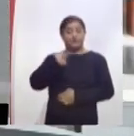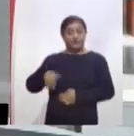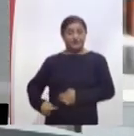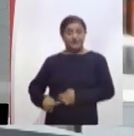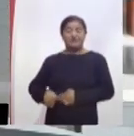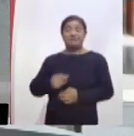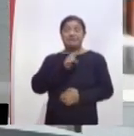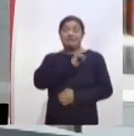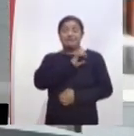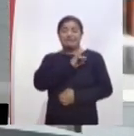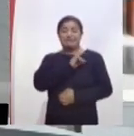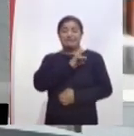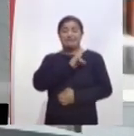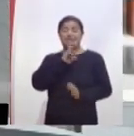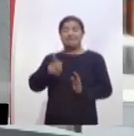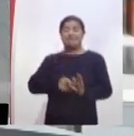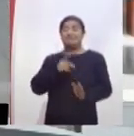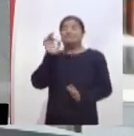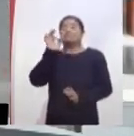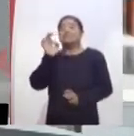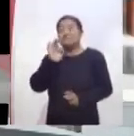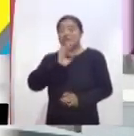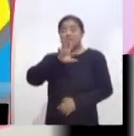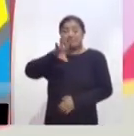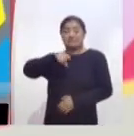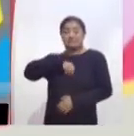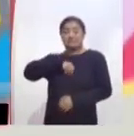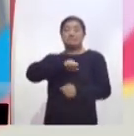confinamiento por coronavirus.